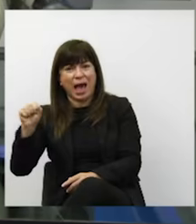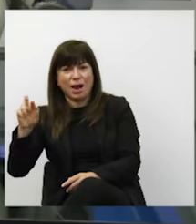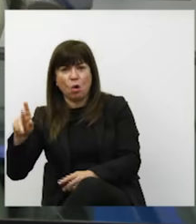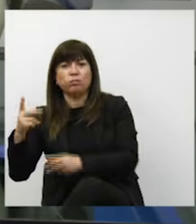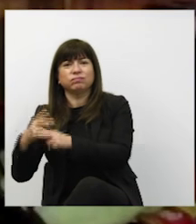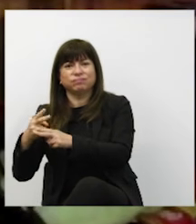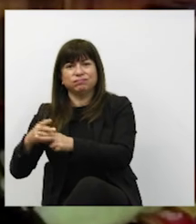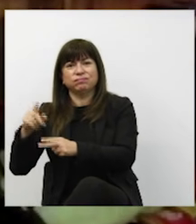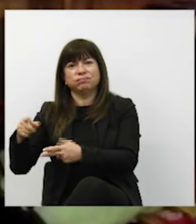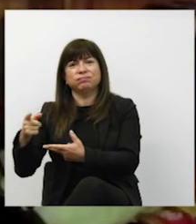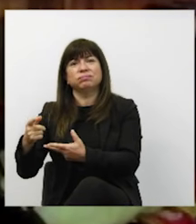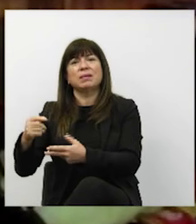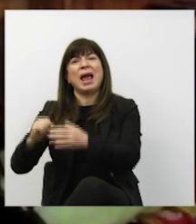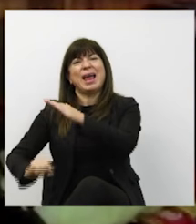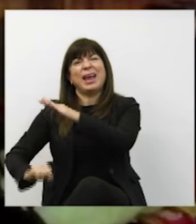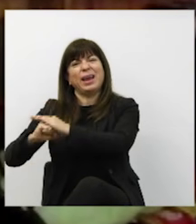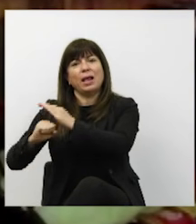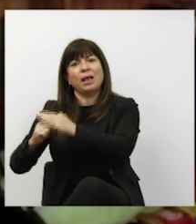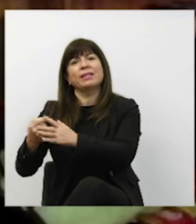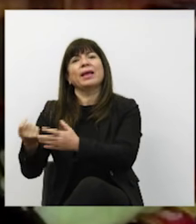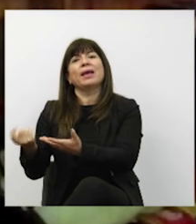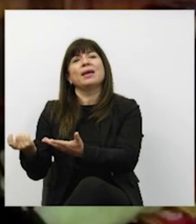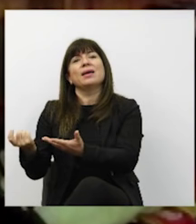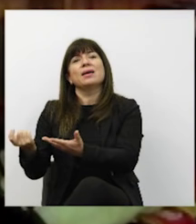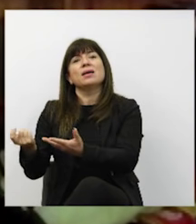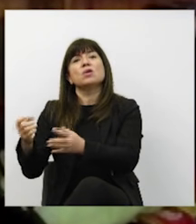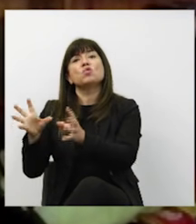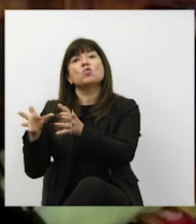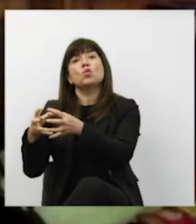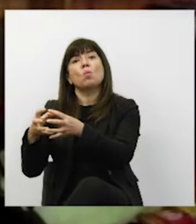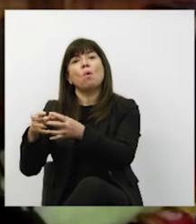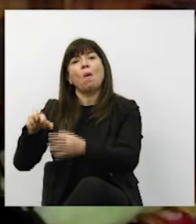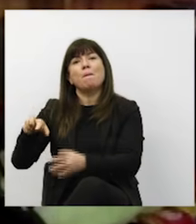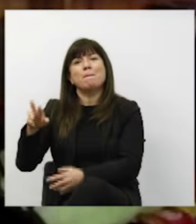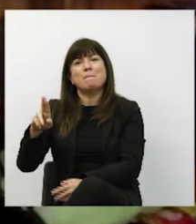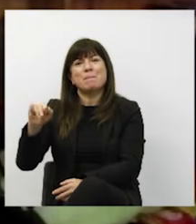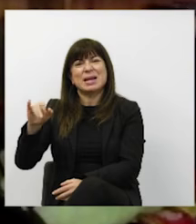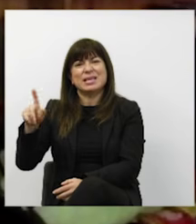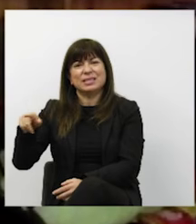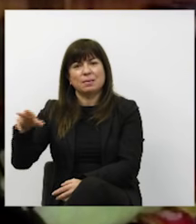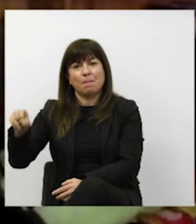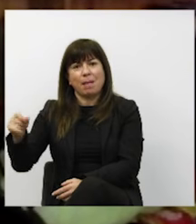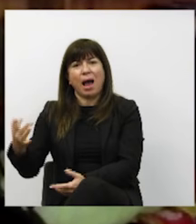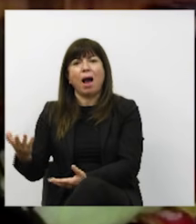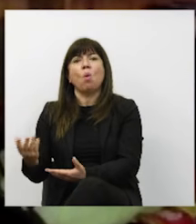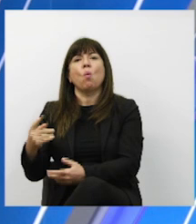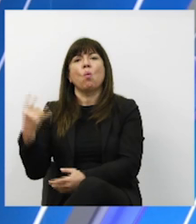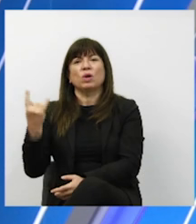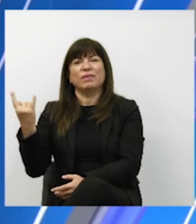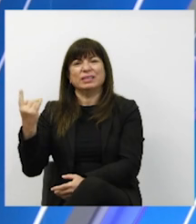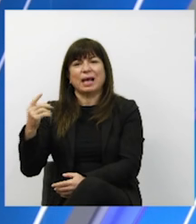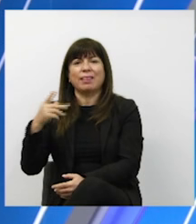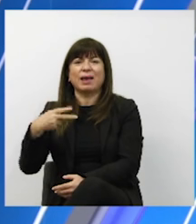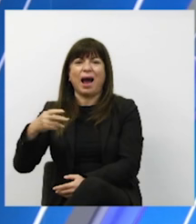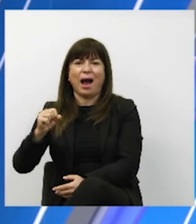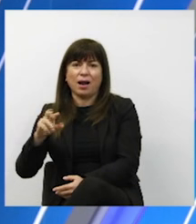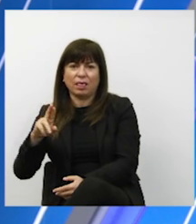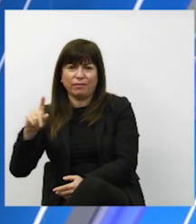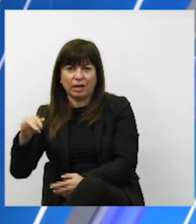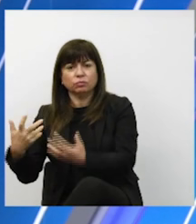generación, gerente general de Grupo Prisma, también ingeniero comercial y máster en políticas públicas de la Universidad de Harvard. Así que muchas gracias a los